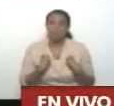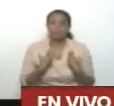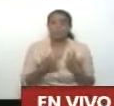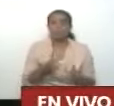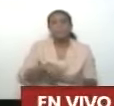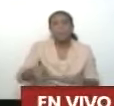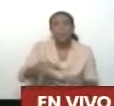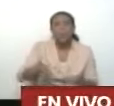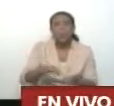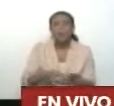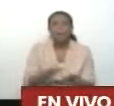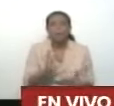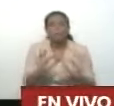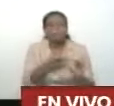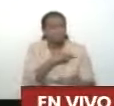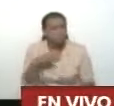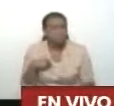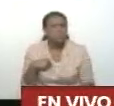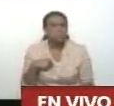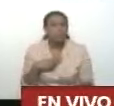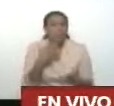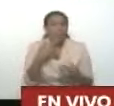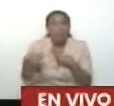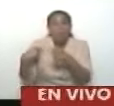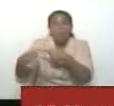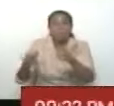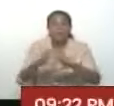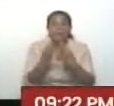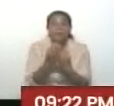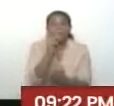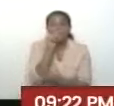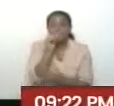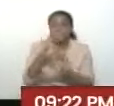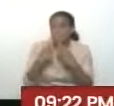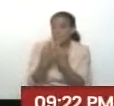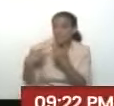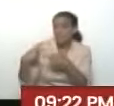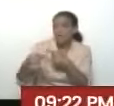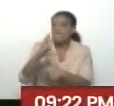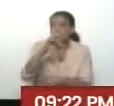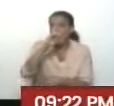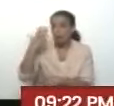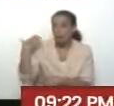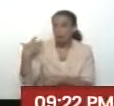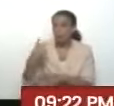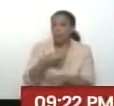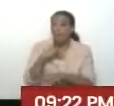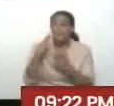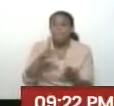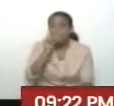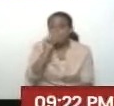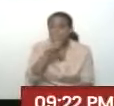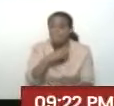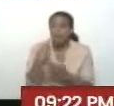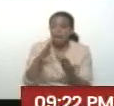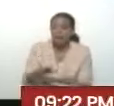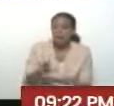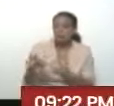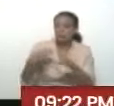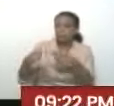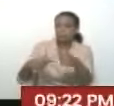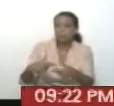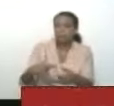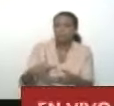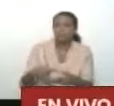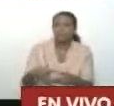Concepción. Y nosotros, fue como la herencia que mi padre hace 5 años que falleció, pero él estuvo de inmigrante en la época